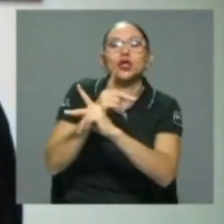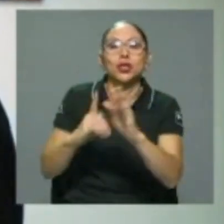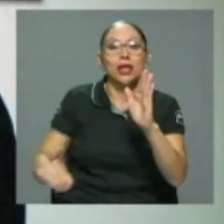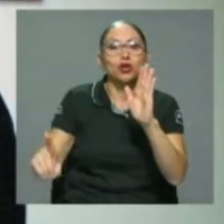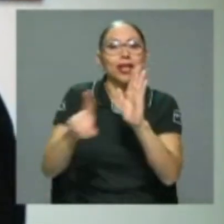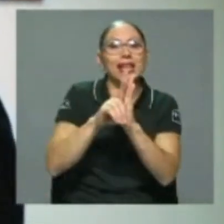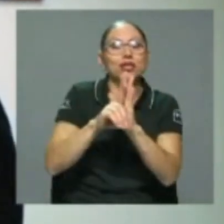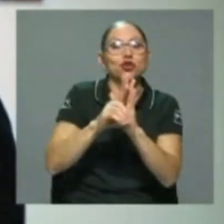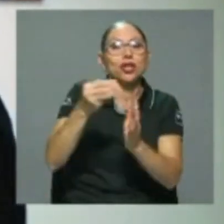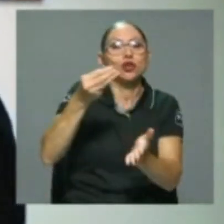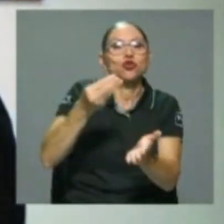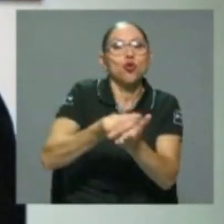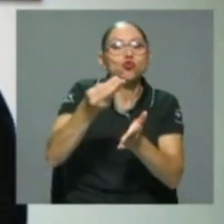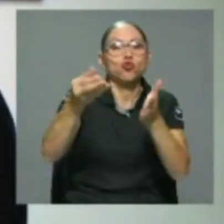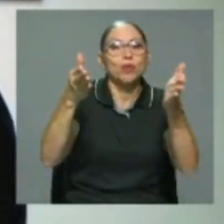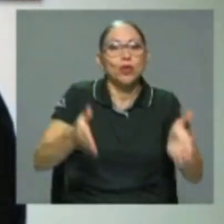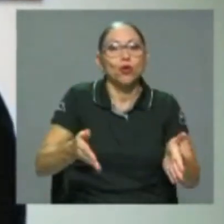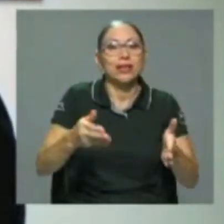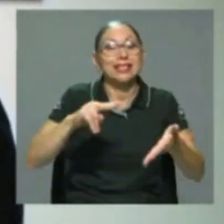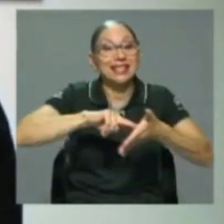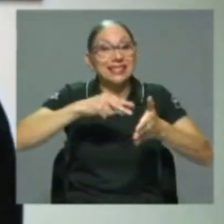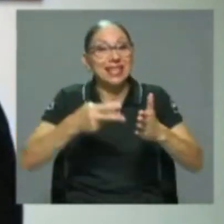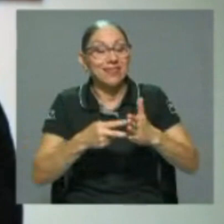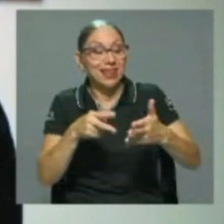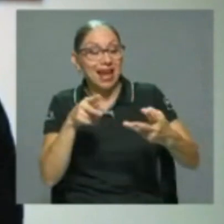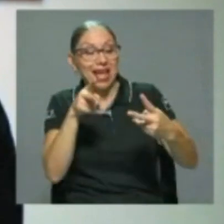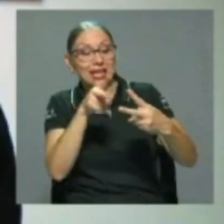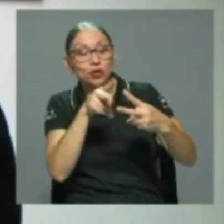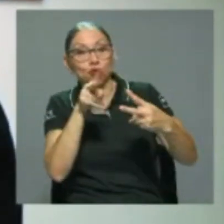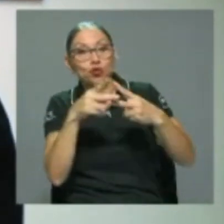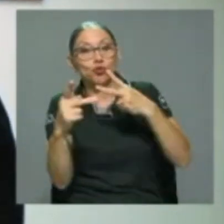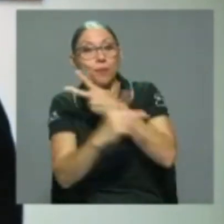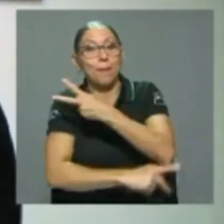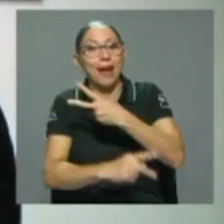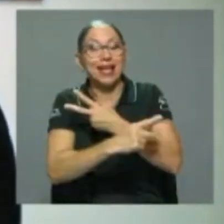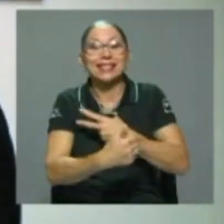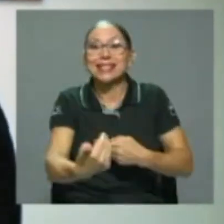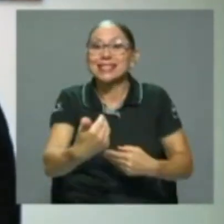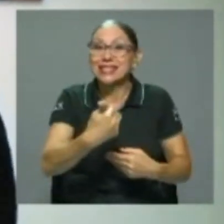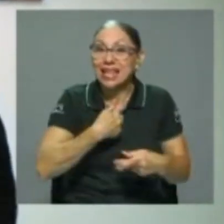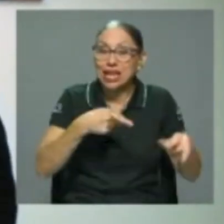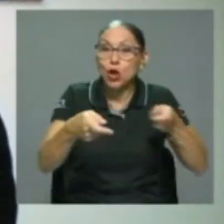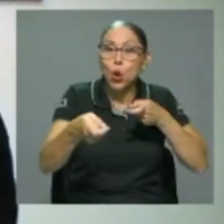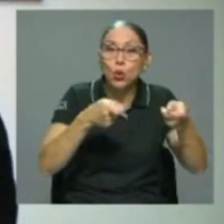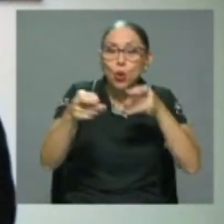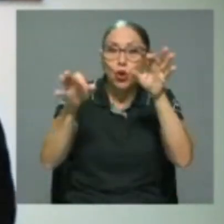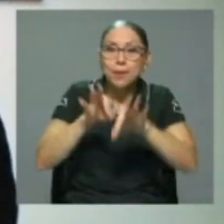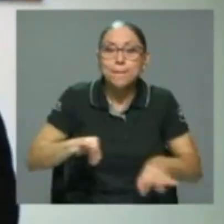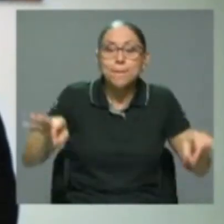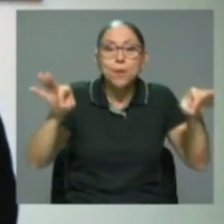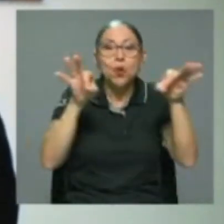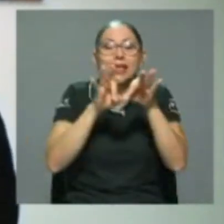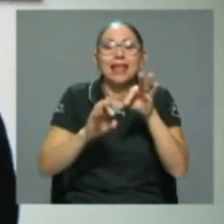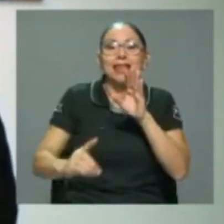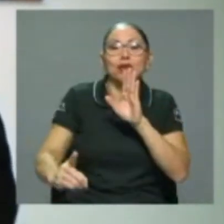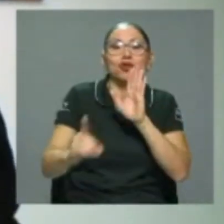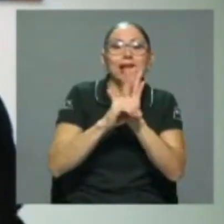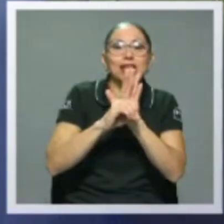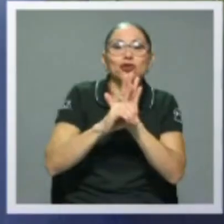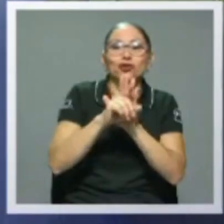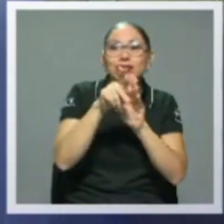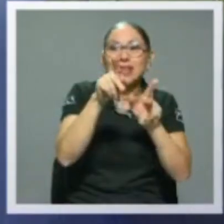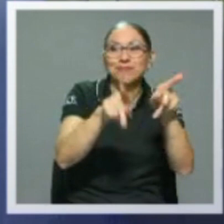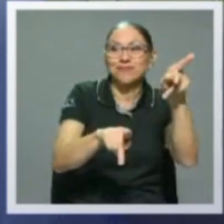sea, esos países mantienen un grado de control importante sobre los derechos de los